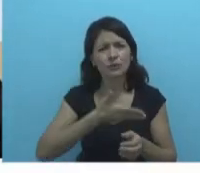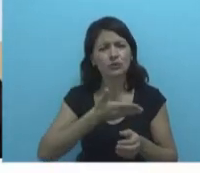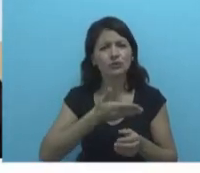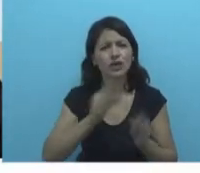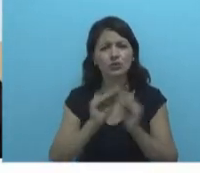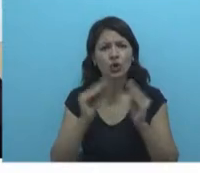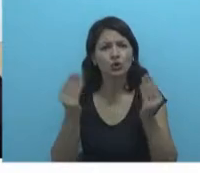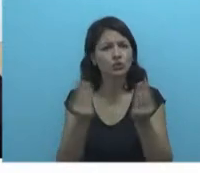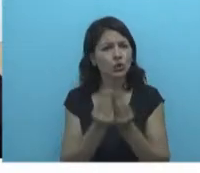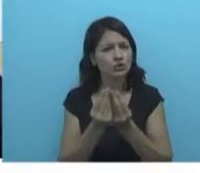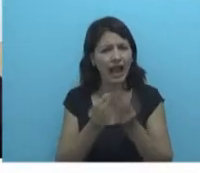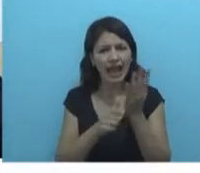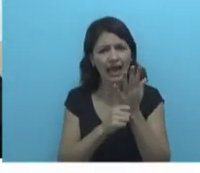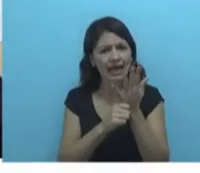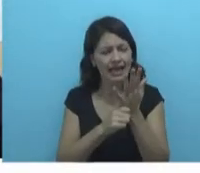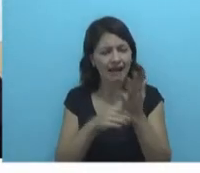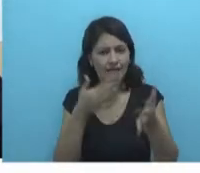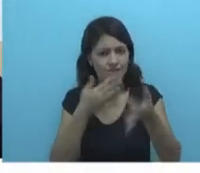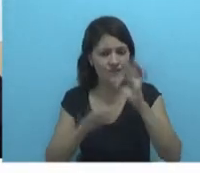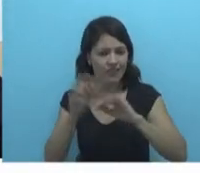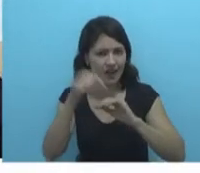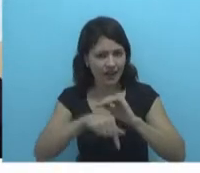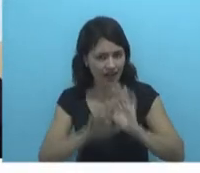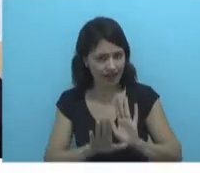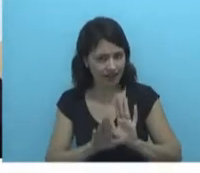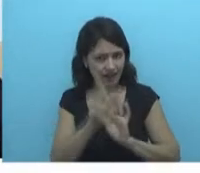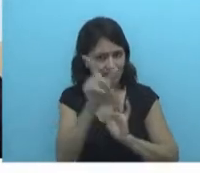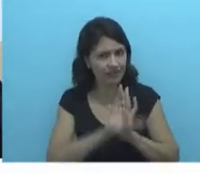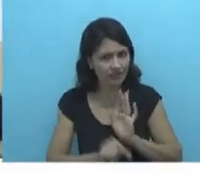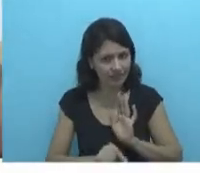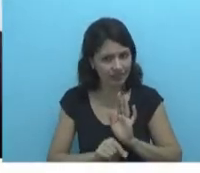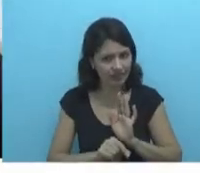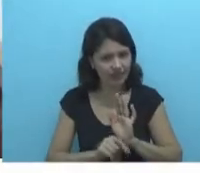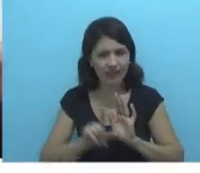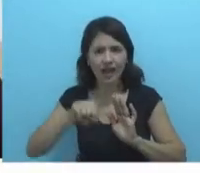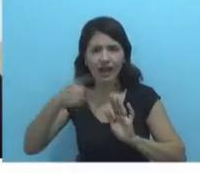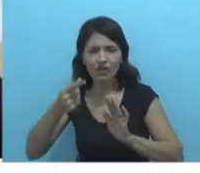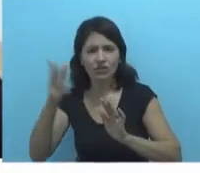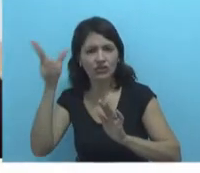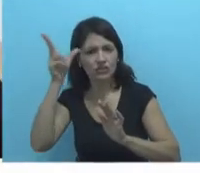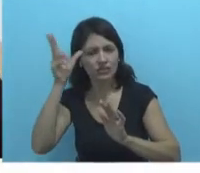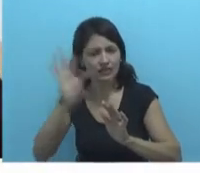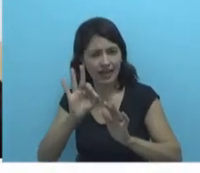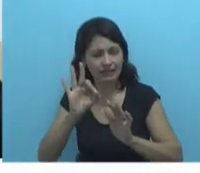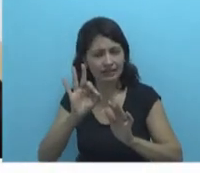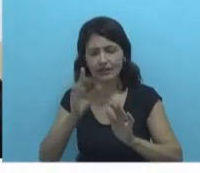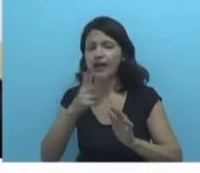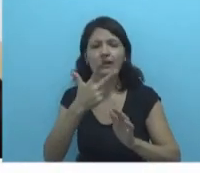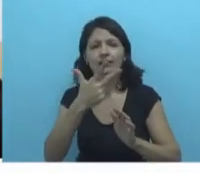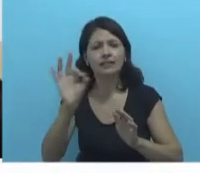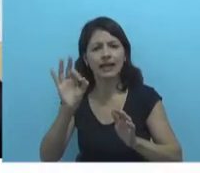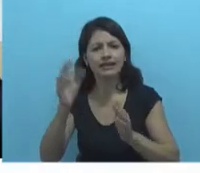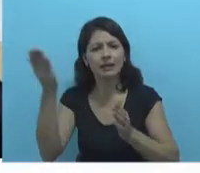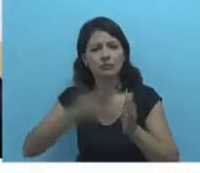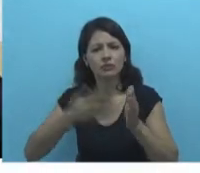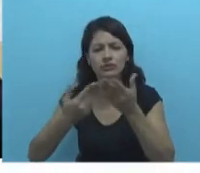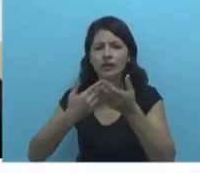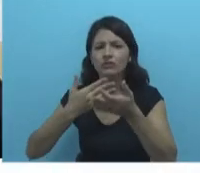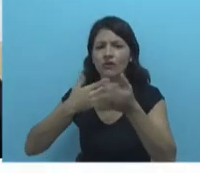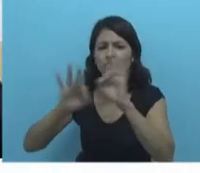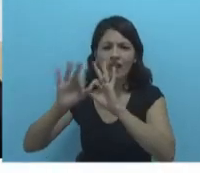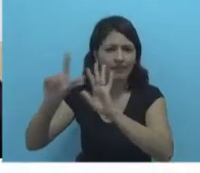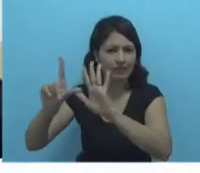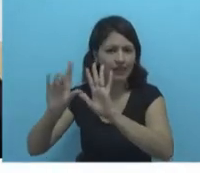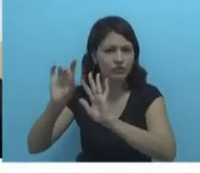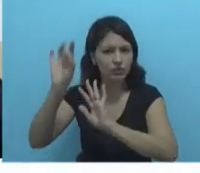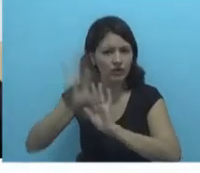en el mercado interno y el 30% se exporta. Y ahora nos hacen pasar que el problema es la exportación a China. A China